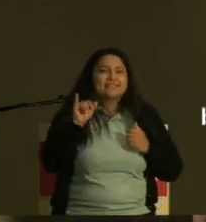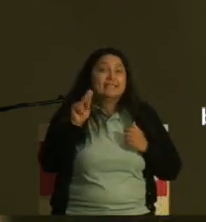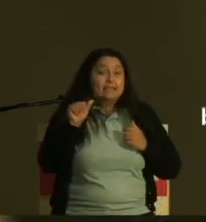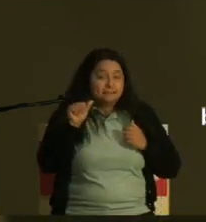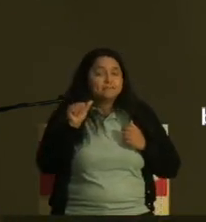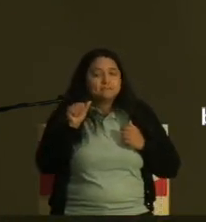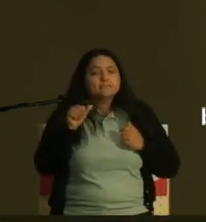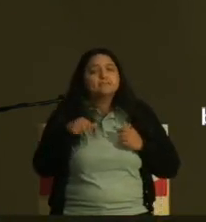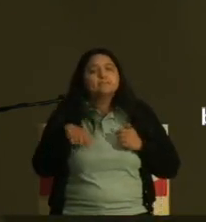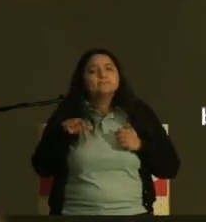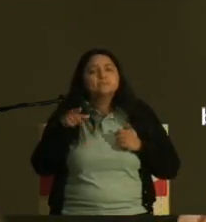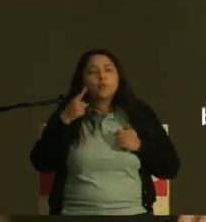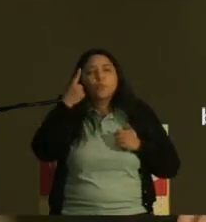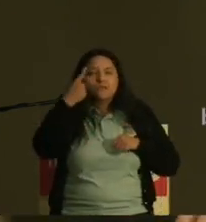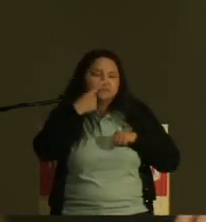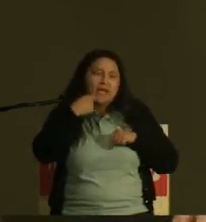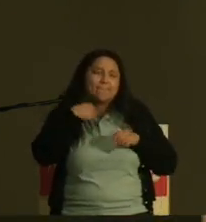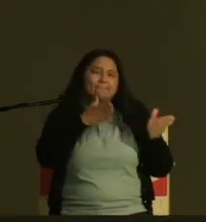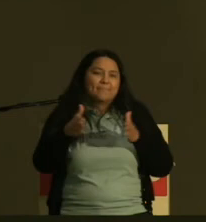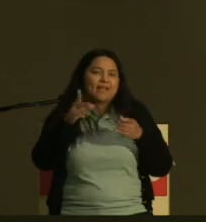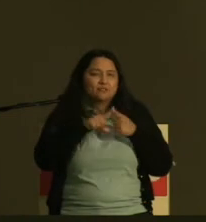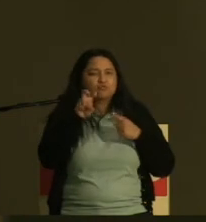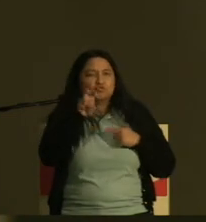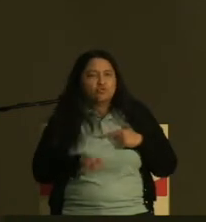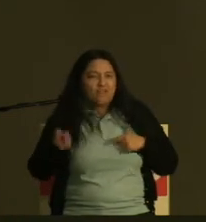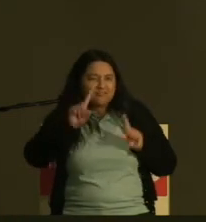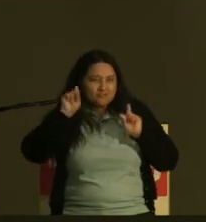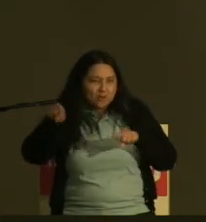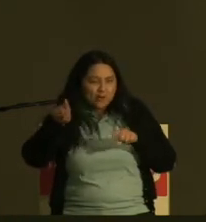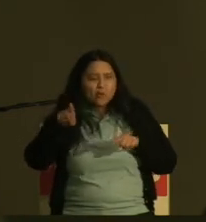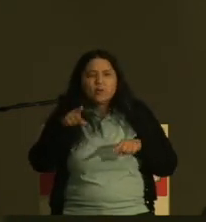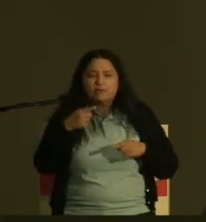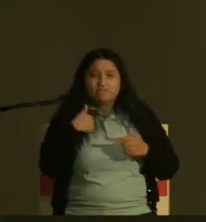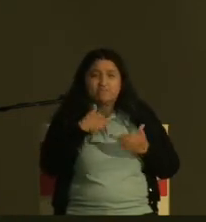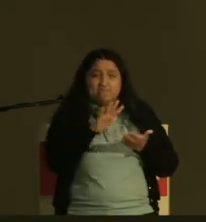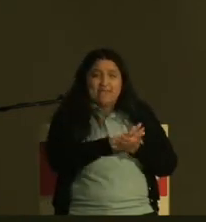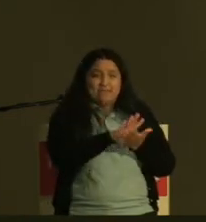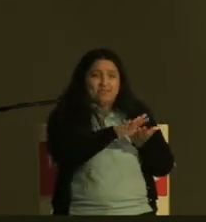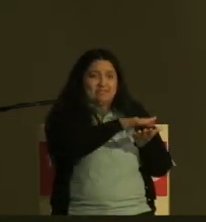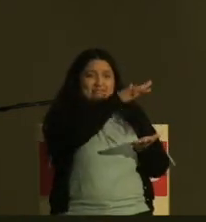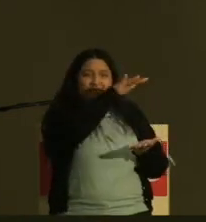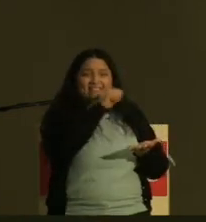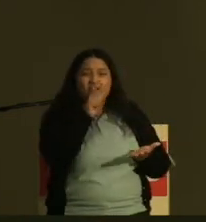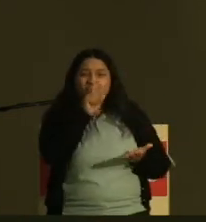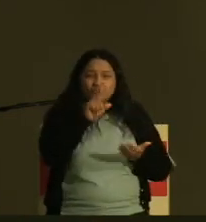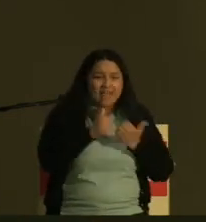en el viaje, un viaje que iba a hacer a Argentina, y no tenía dónde guardar tantos papeles, y tomé una bolsa de